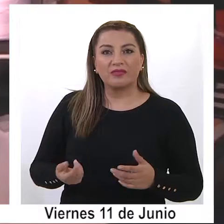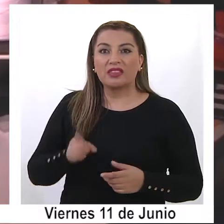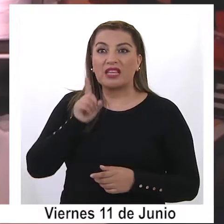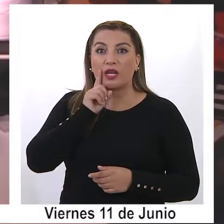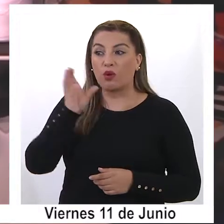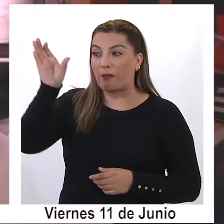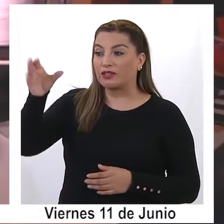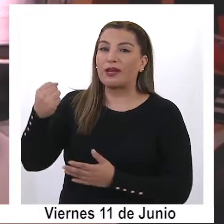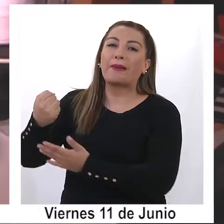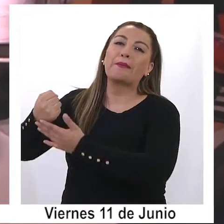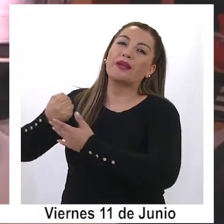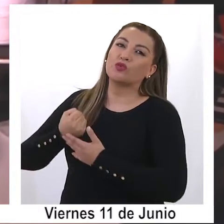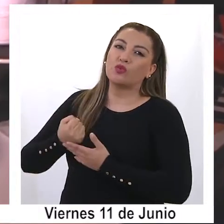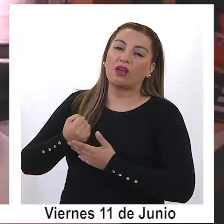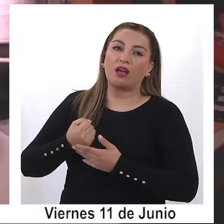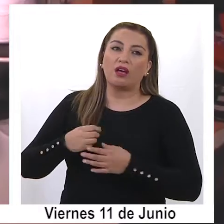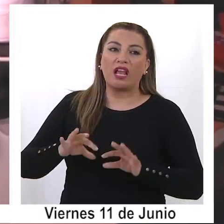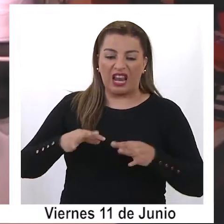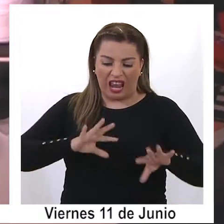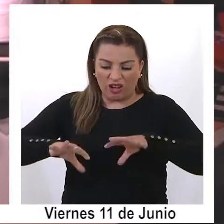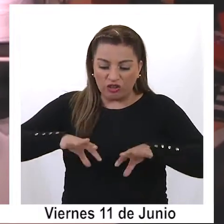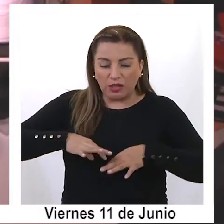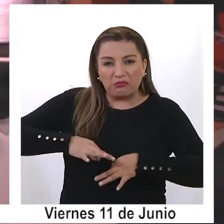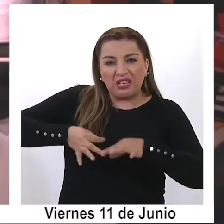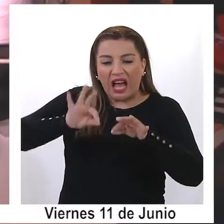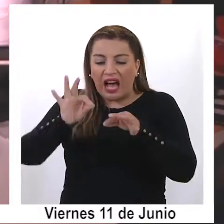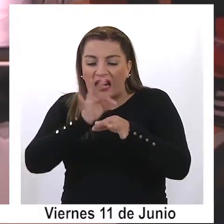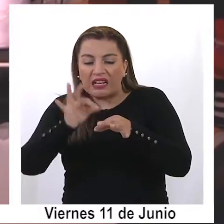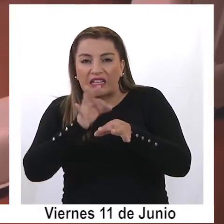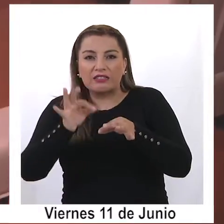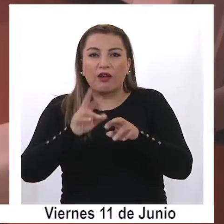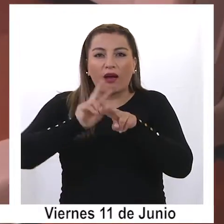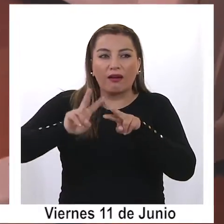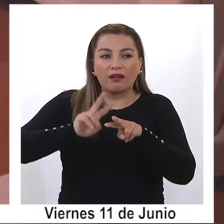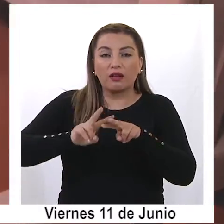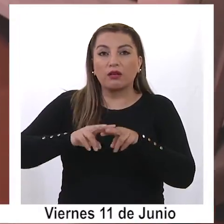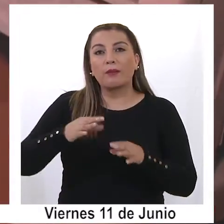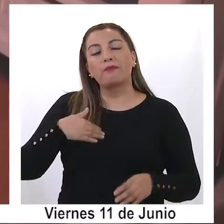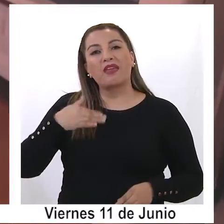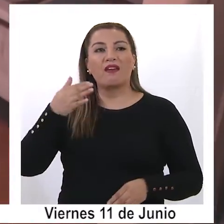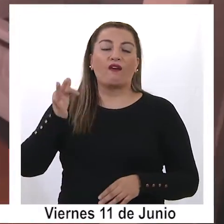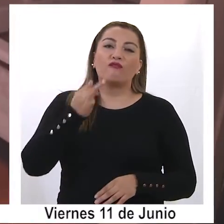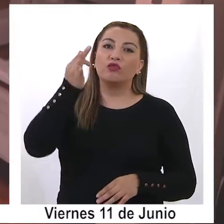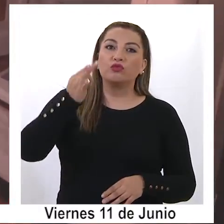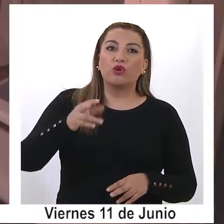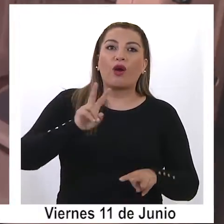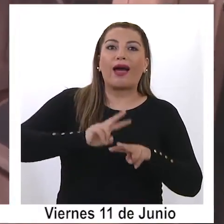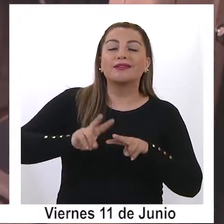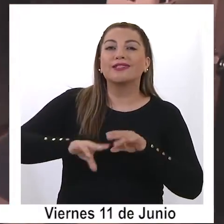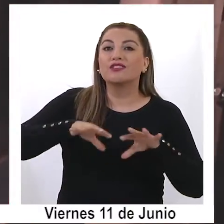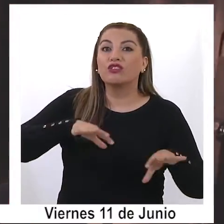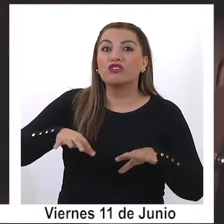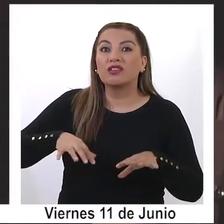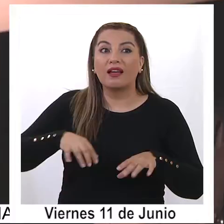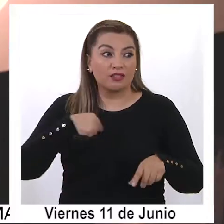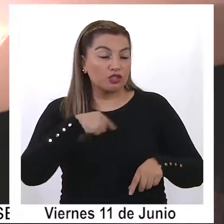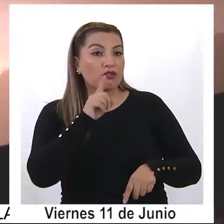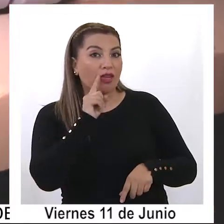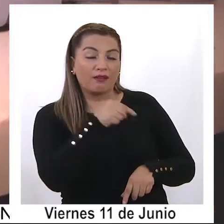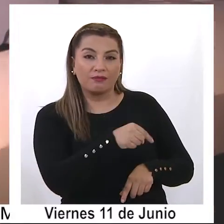una persona a la cual me haga los arreglos y bueno, y a futuro es confeccionar de los mismos productos de que yo